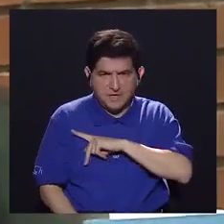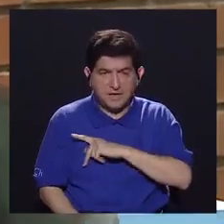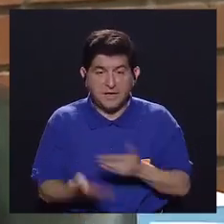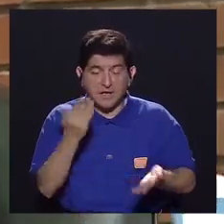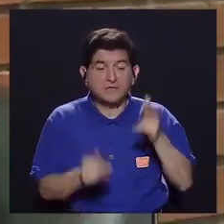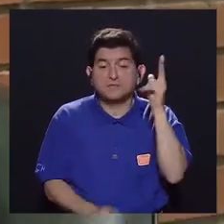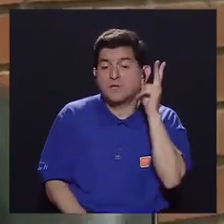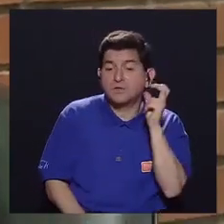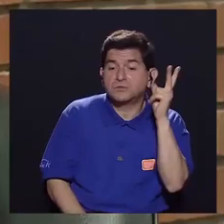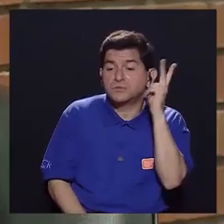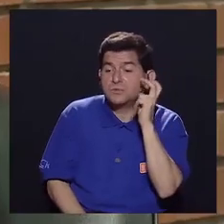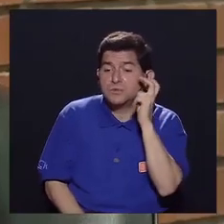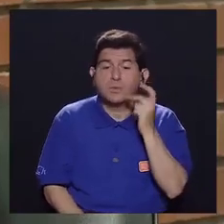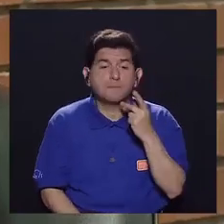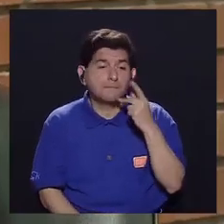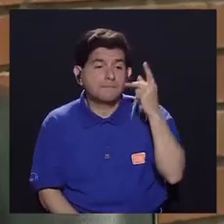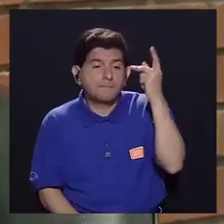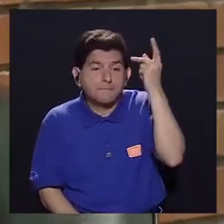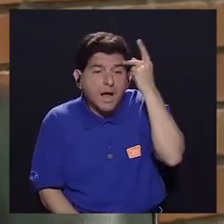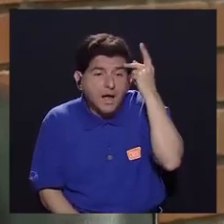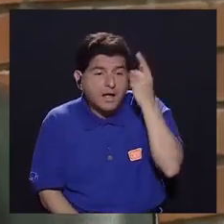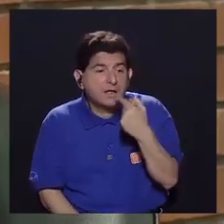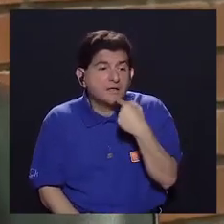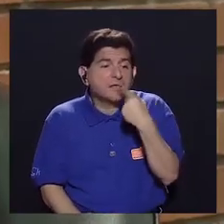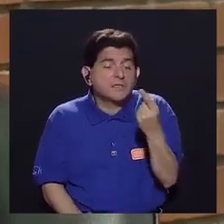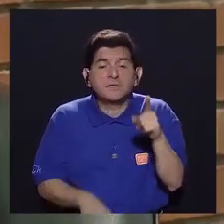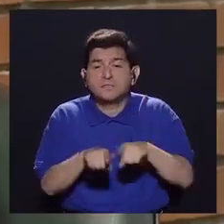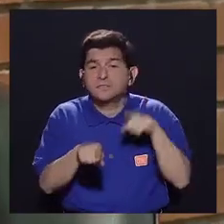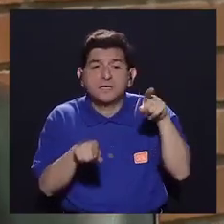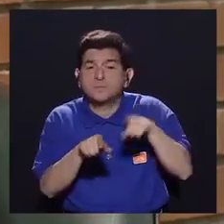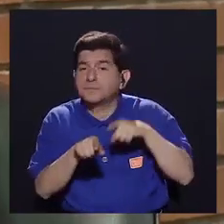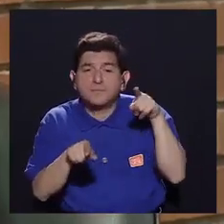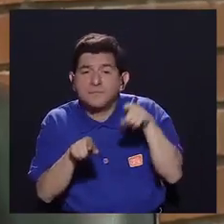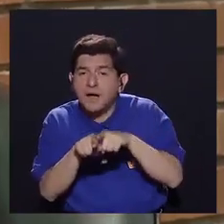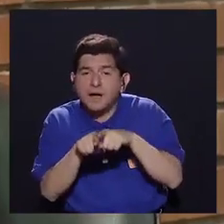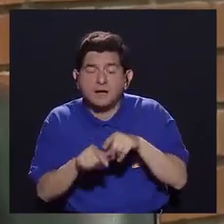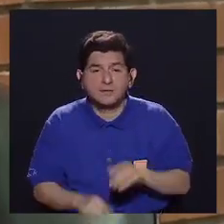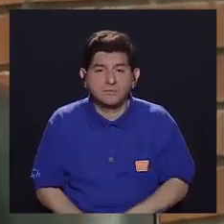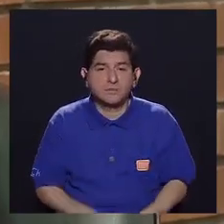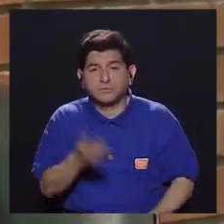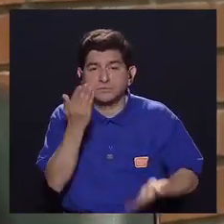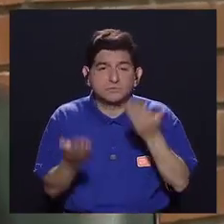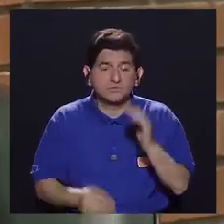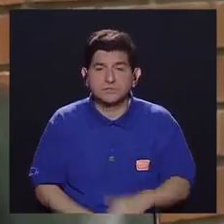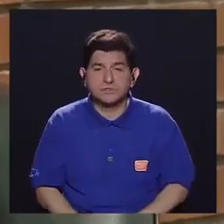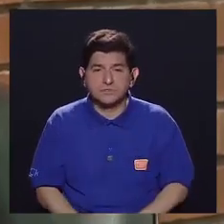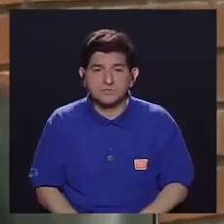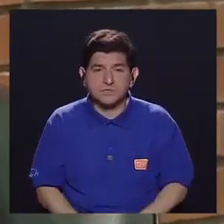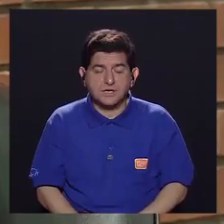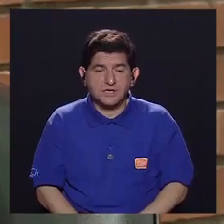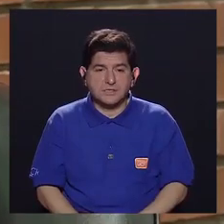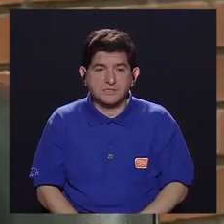ser escuchada por sus padres, algo que dicen sus hermanos, cuando hay una